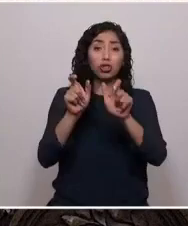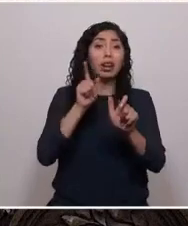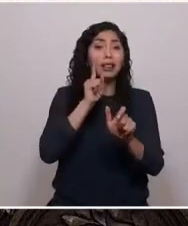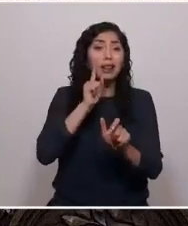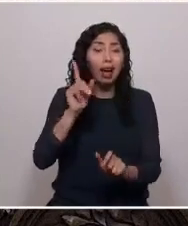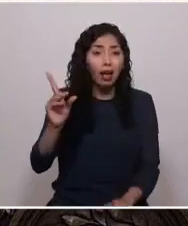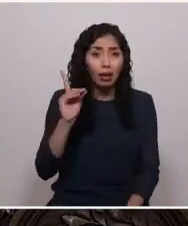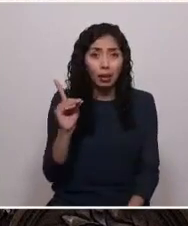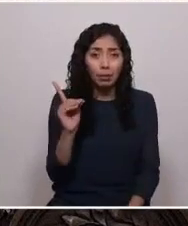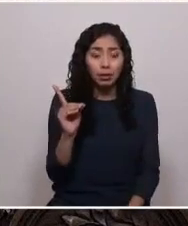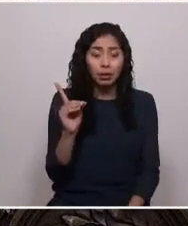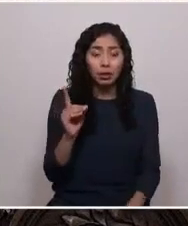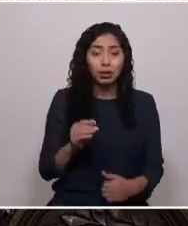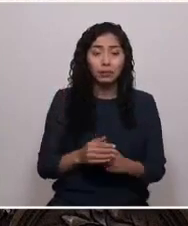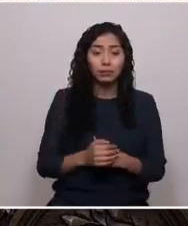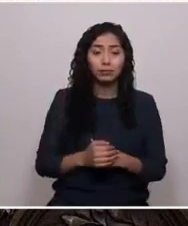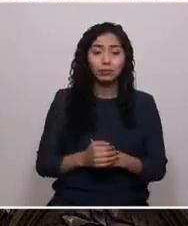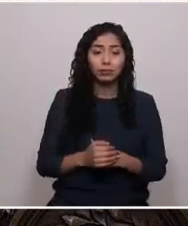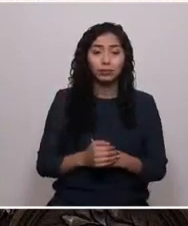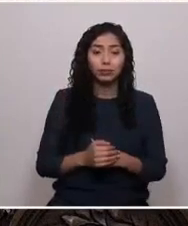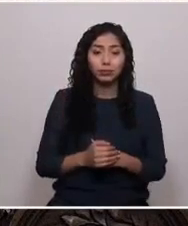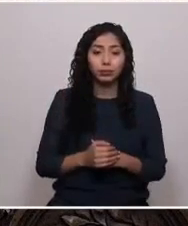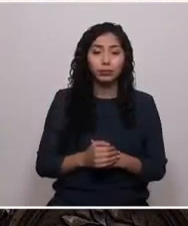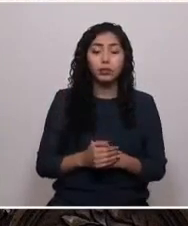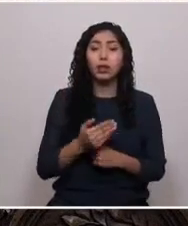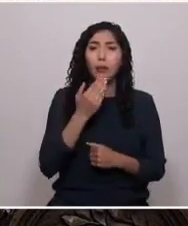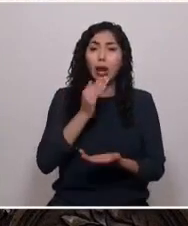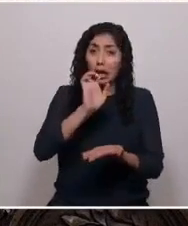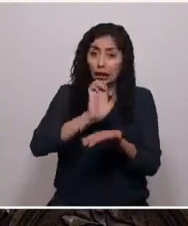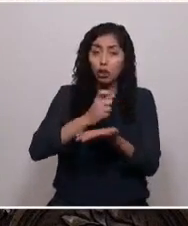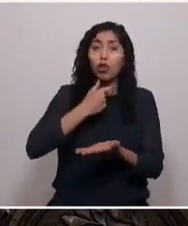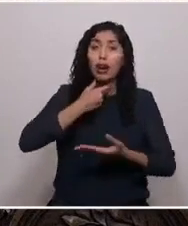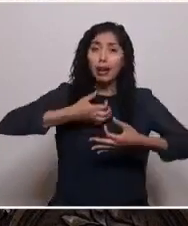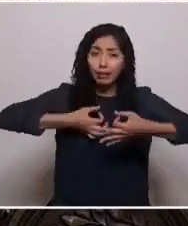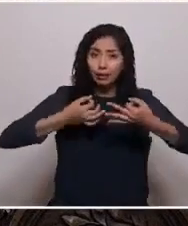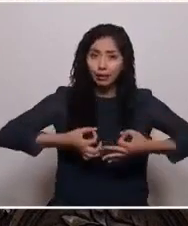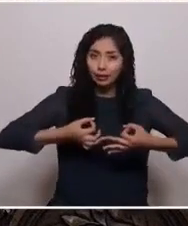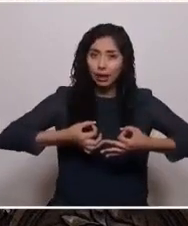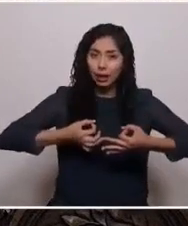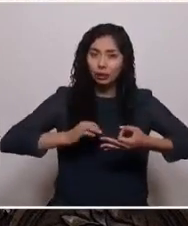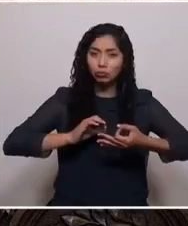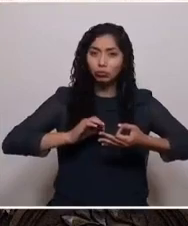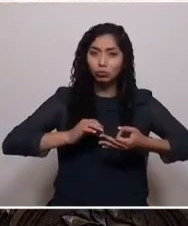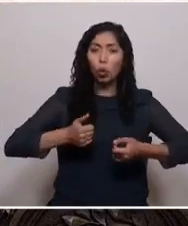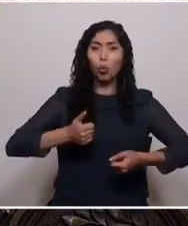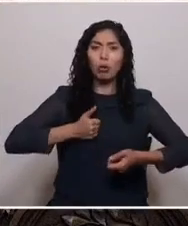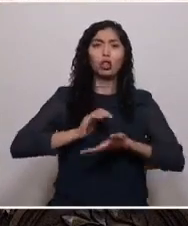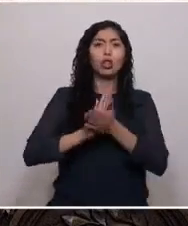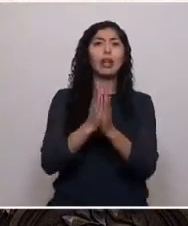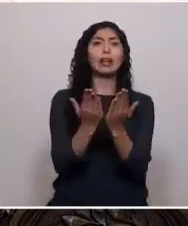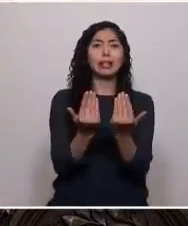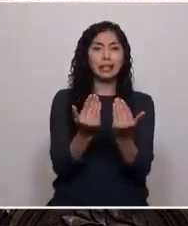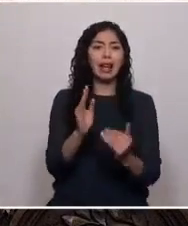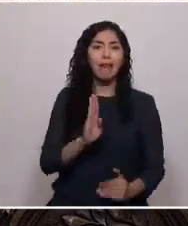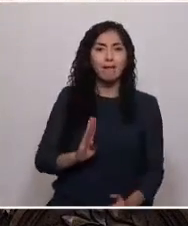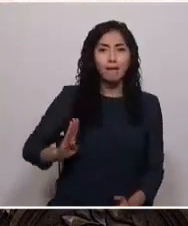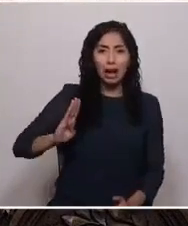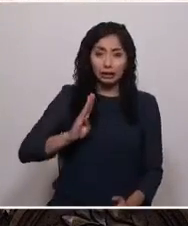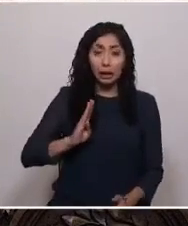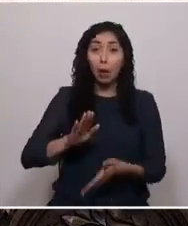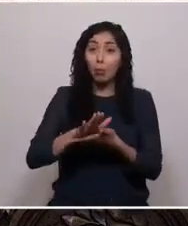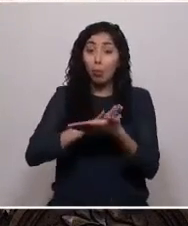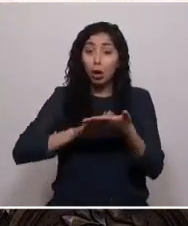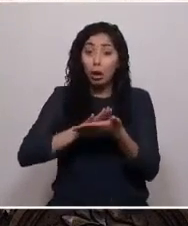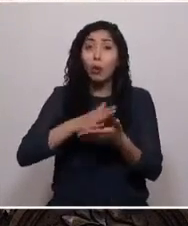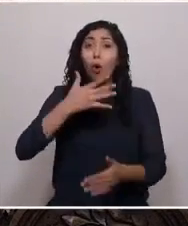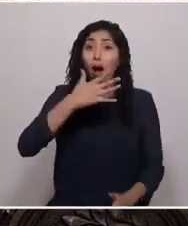discapacidad. Choya, que el Estado garantice la satisfacción de las necesidades básicas, como el uso prioritario